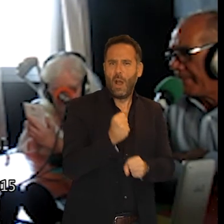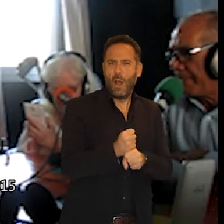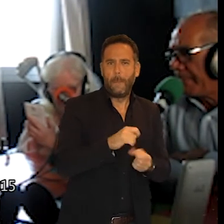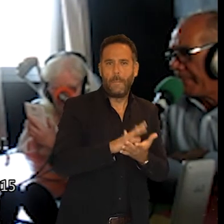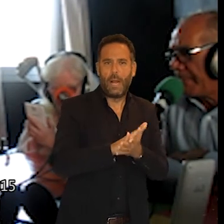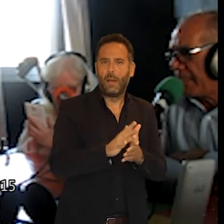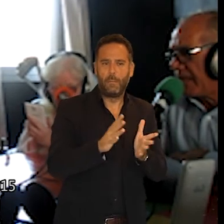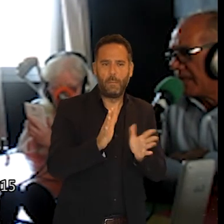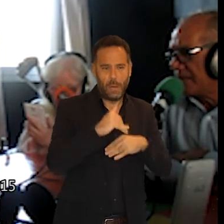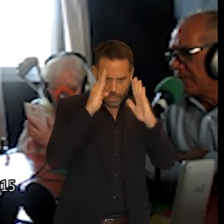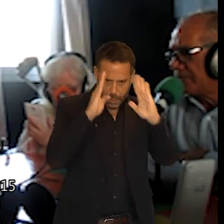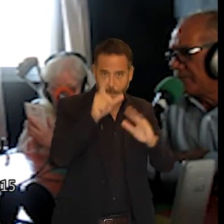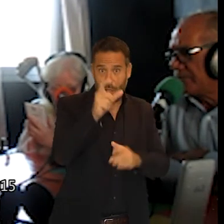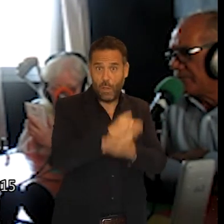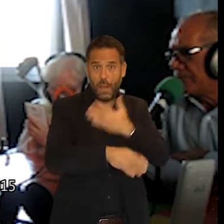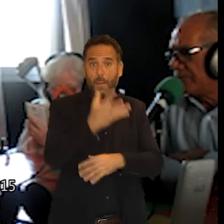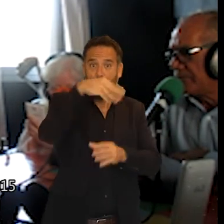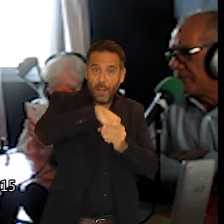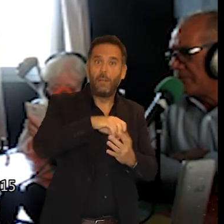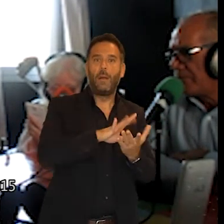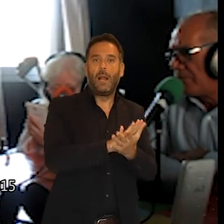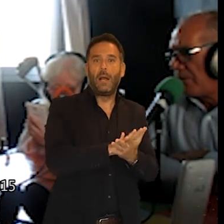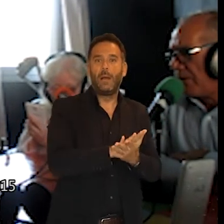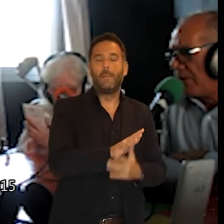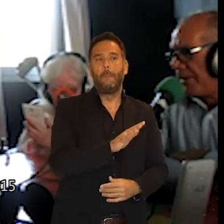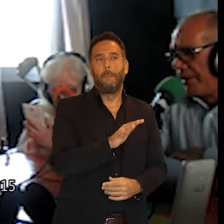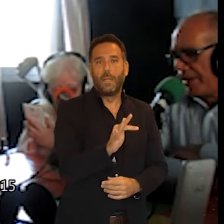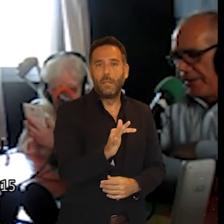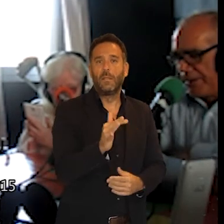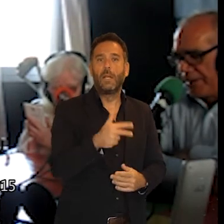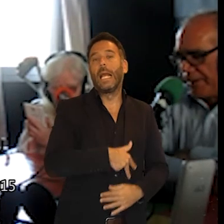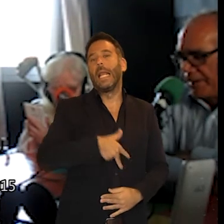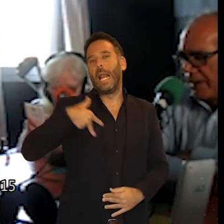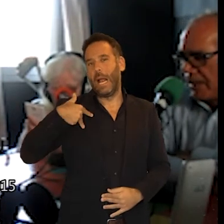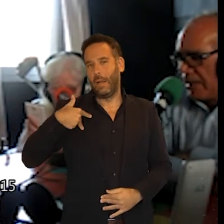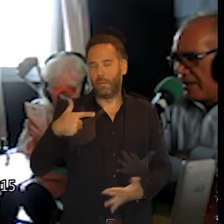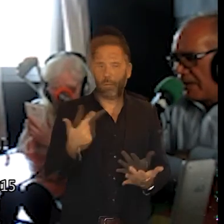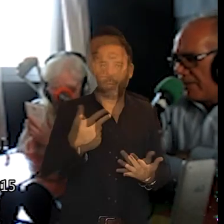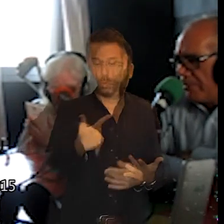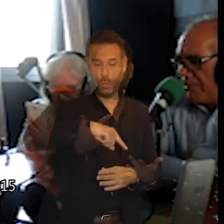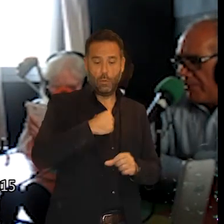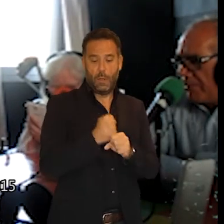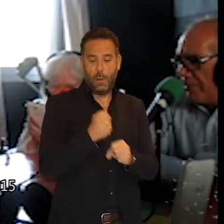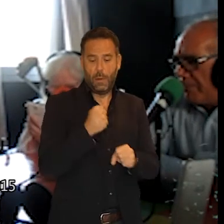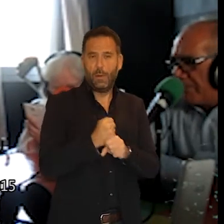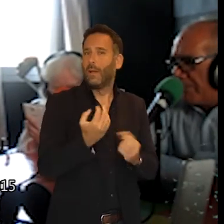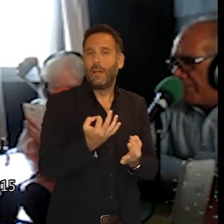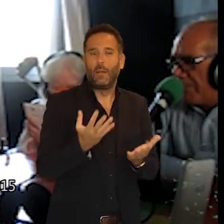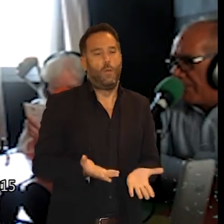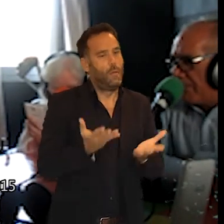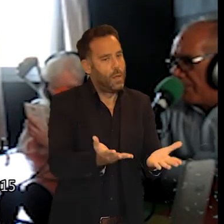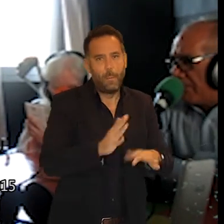población con discapacidad en Málaga y, pues, en general, nuestro trabajo se dirige a las personas